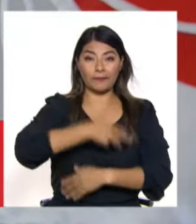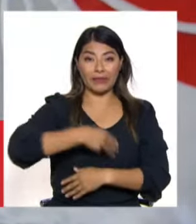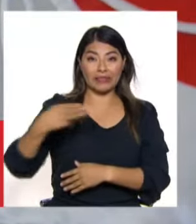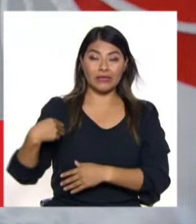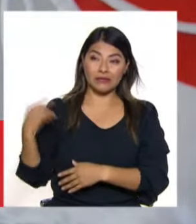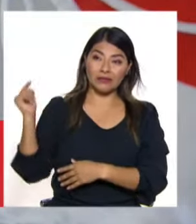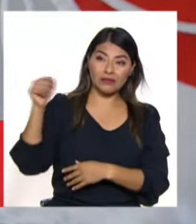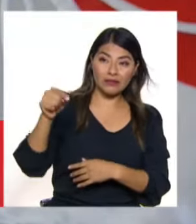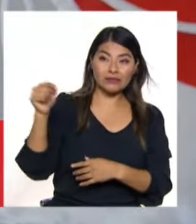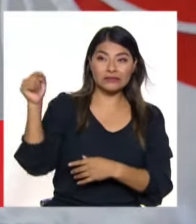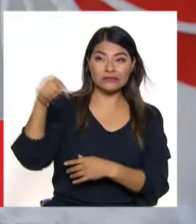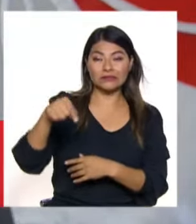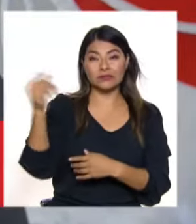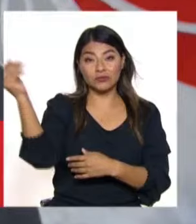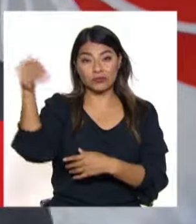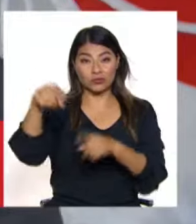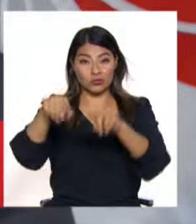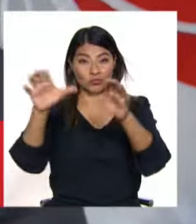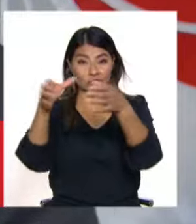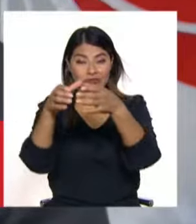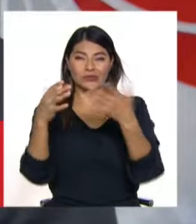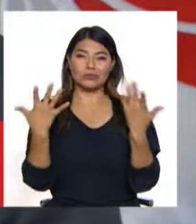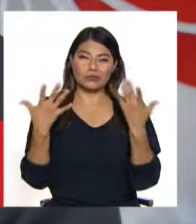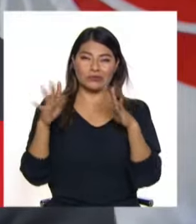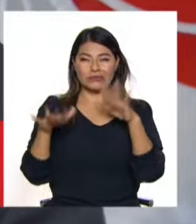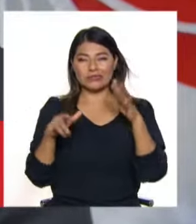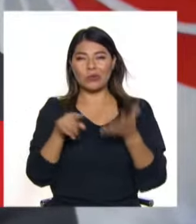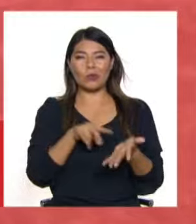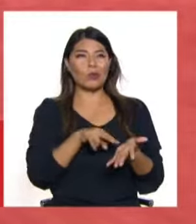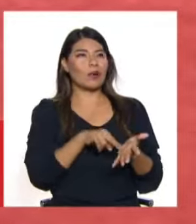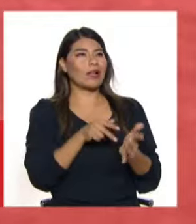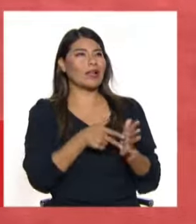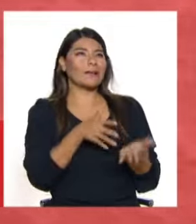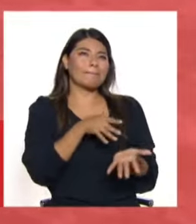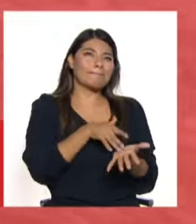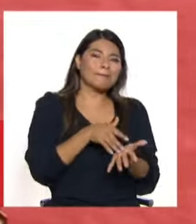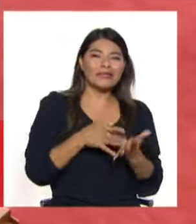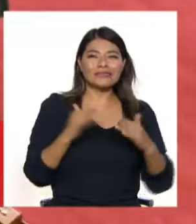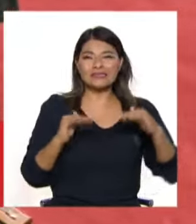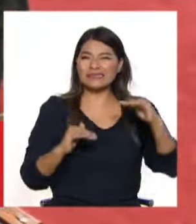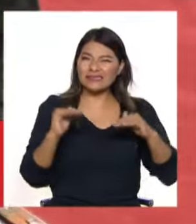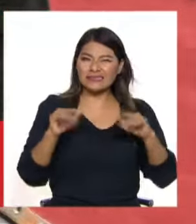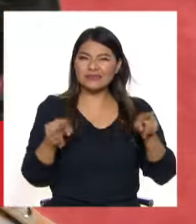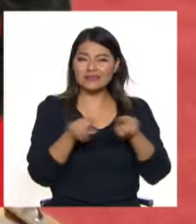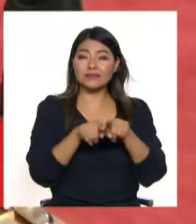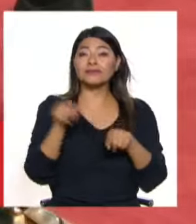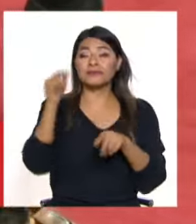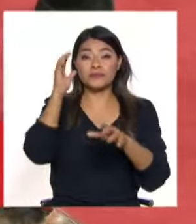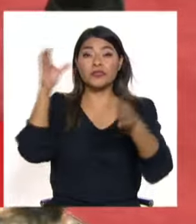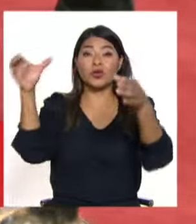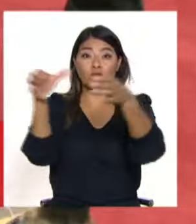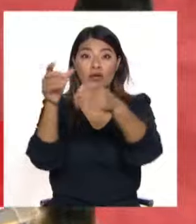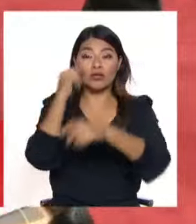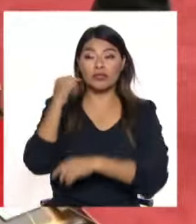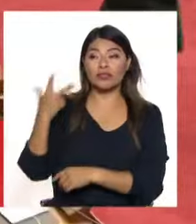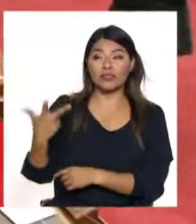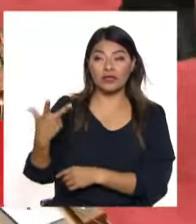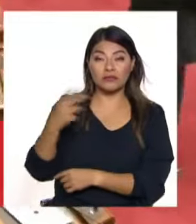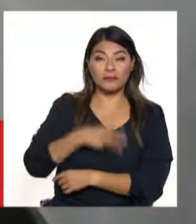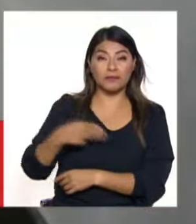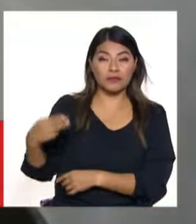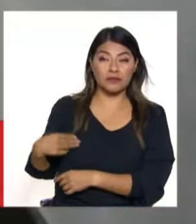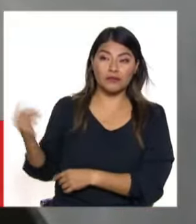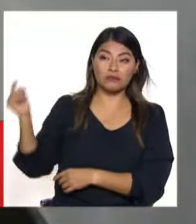inestabilidad. Esta es la respuesta del ministro de Trabajo tras conocer que el Congreso aprobó interpelar a 3 ministros de